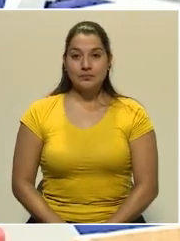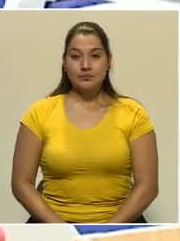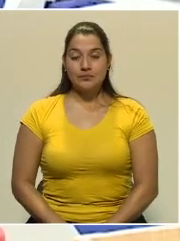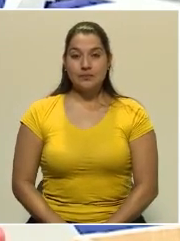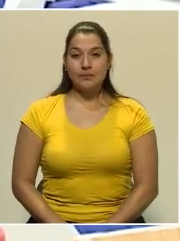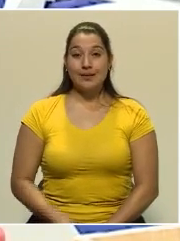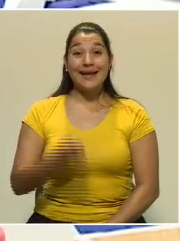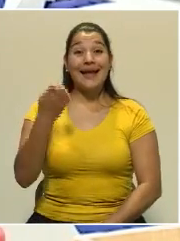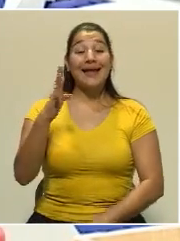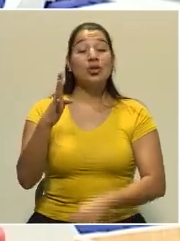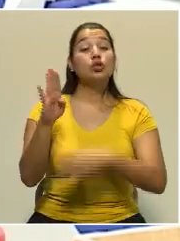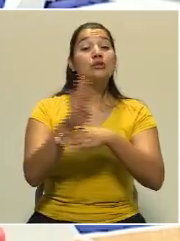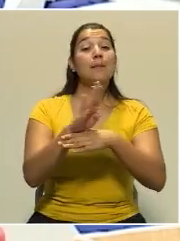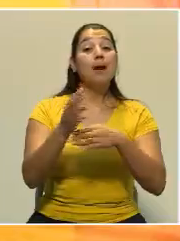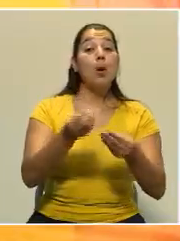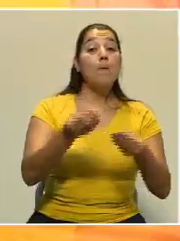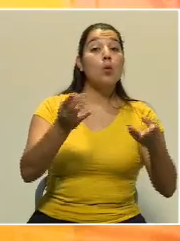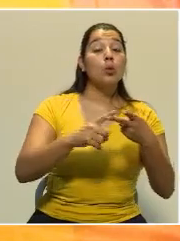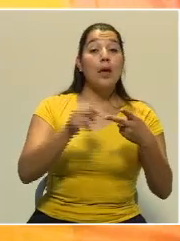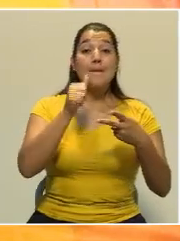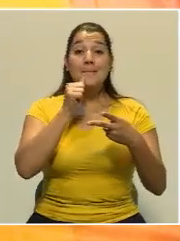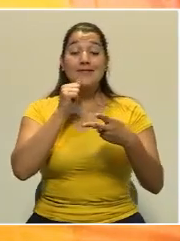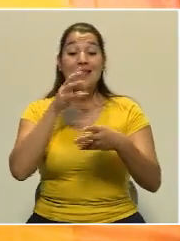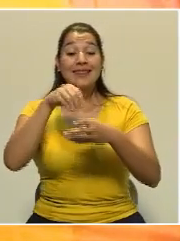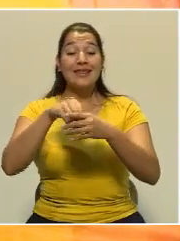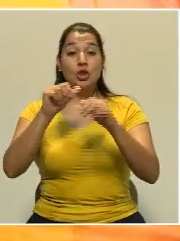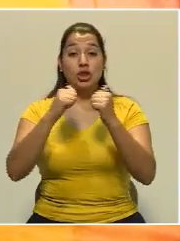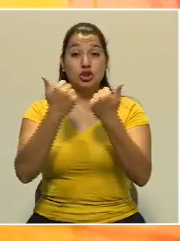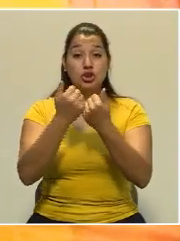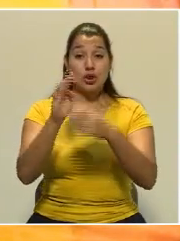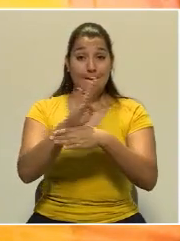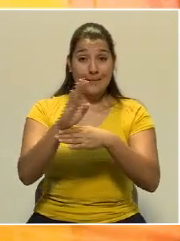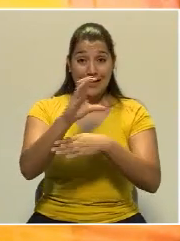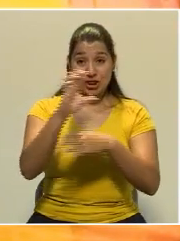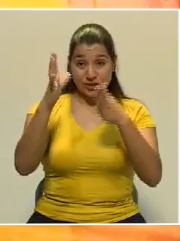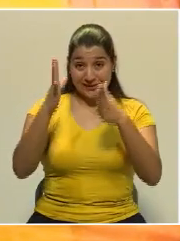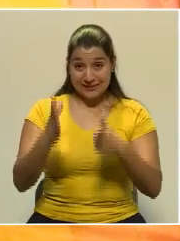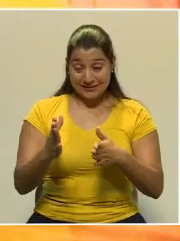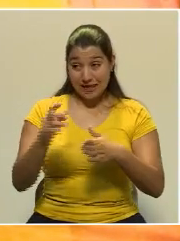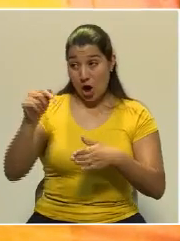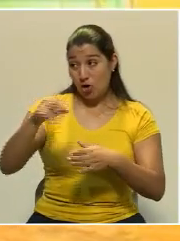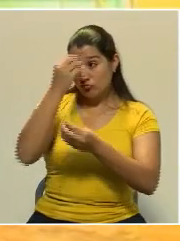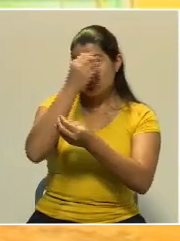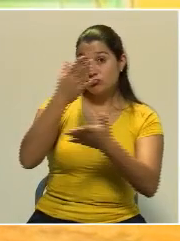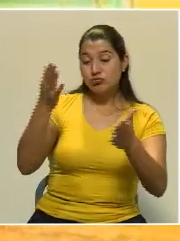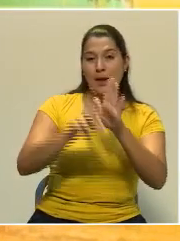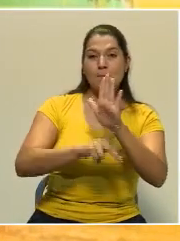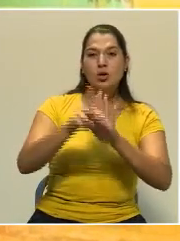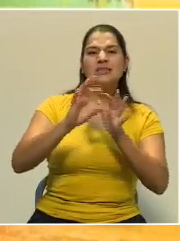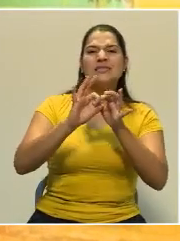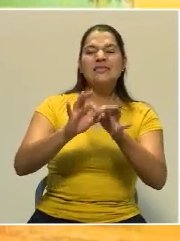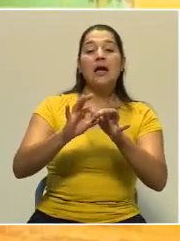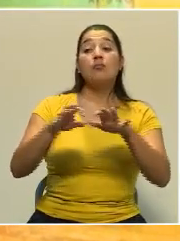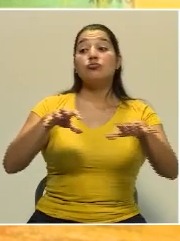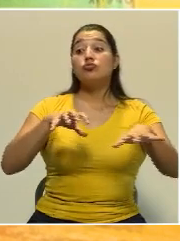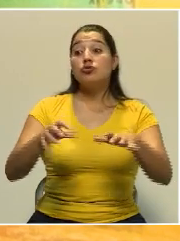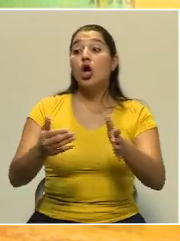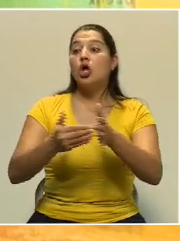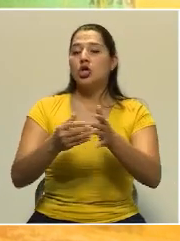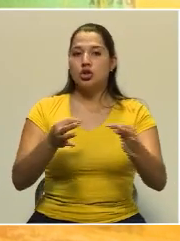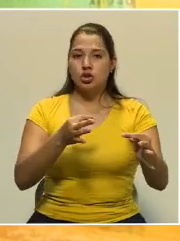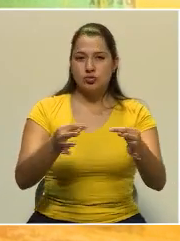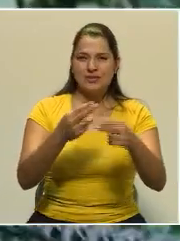Los 14 bancos públicos y privados que integran la Asociación Bancaria Costarricense anunciaron el lanzamiento del programa de reactivación turística